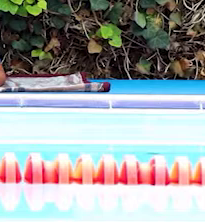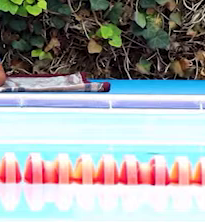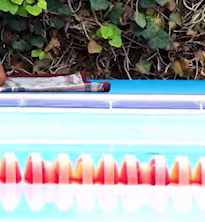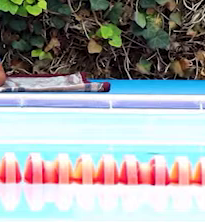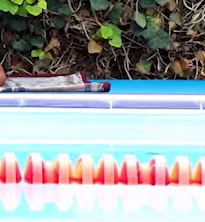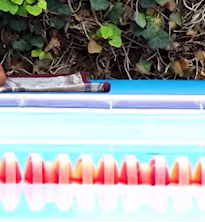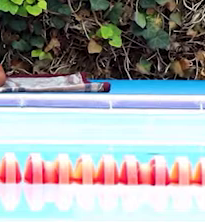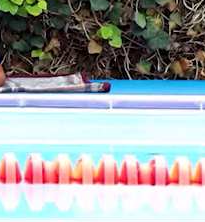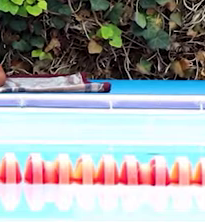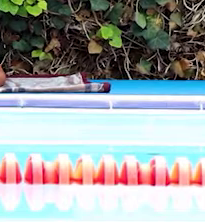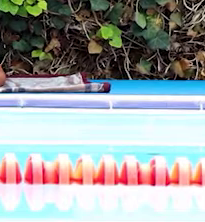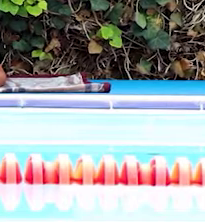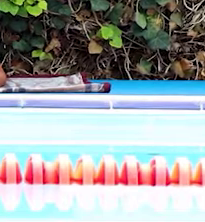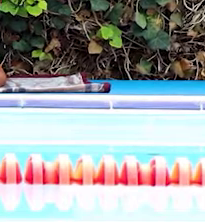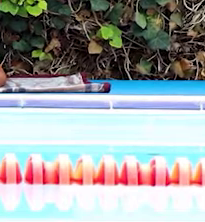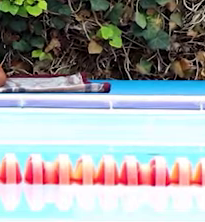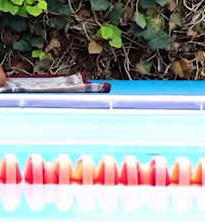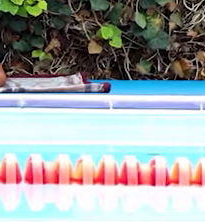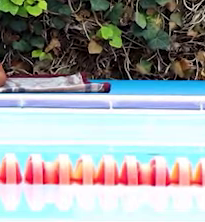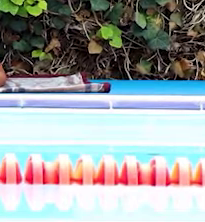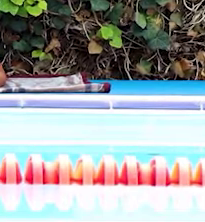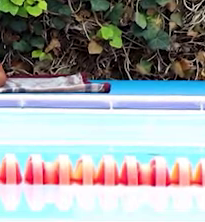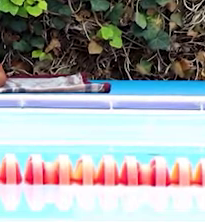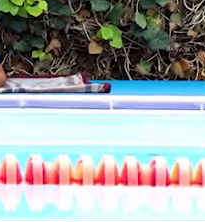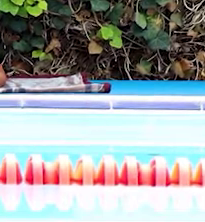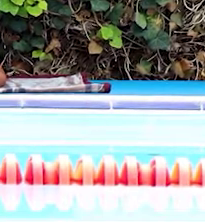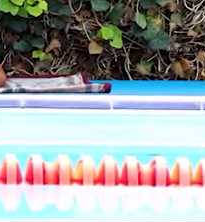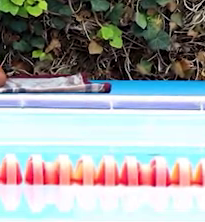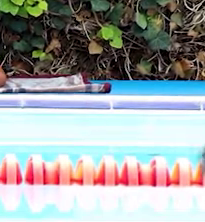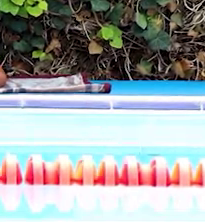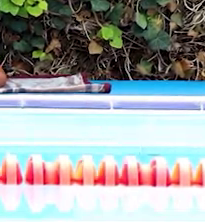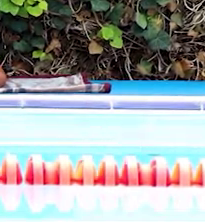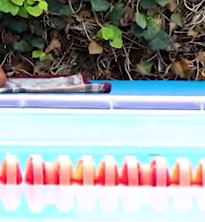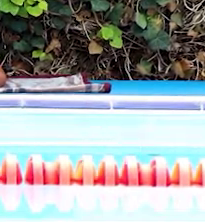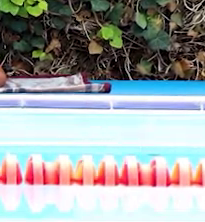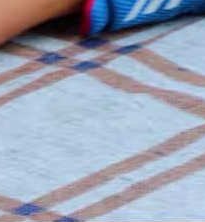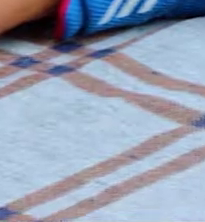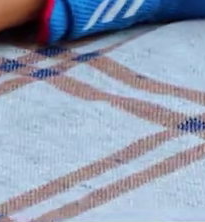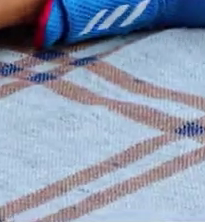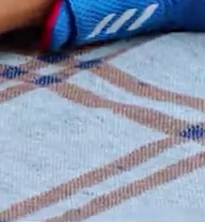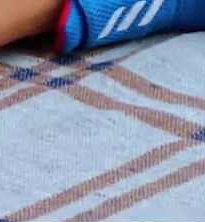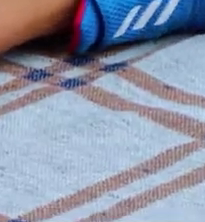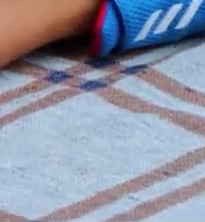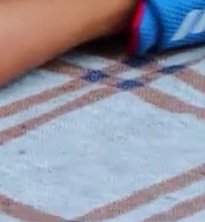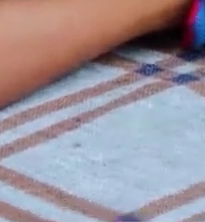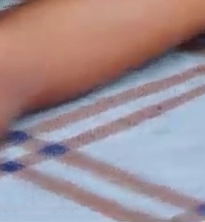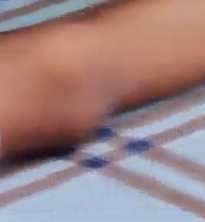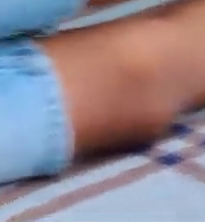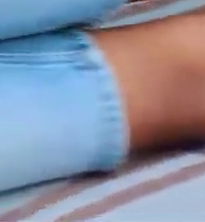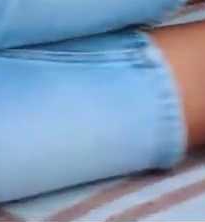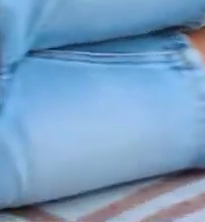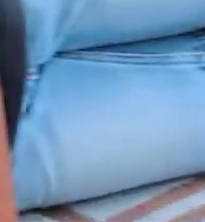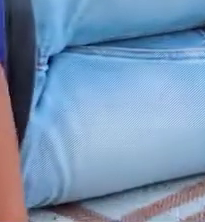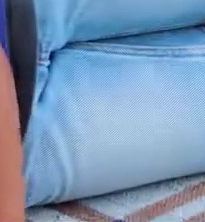el tema, pero yo no soy un experto. Entonces, ¿cómo voy a poder escribir el